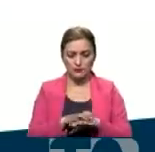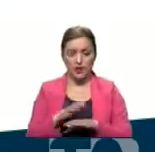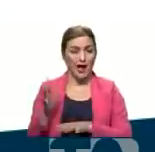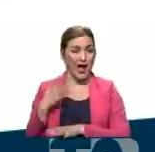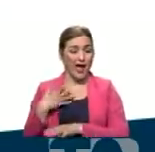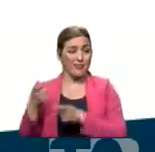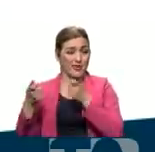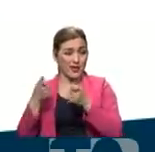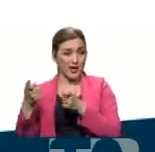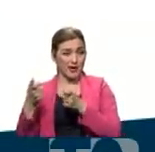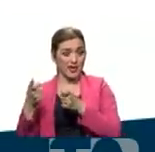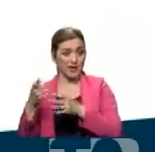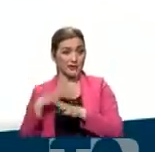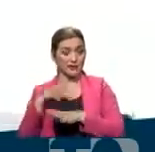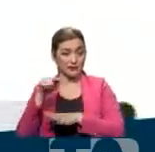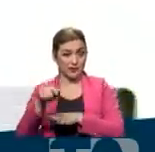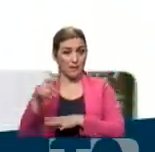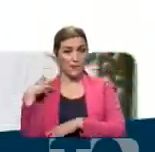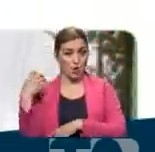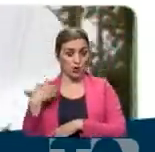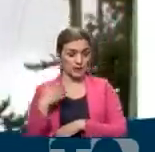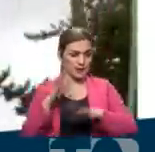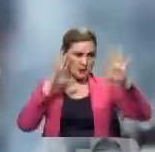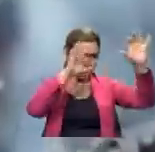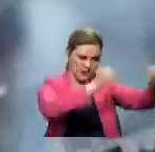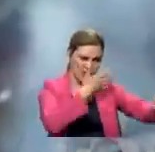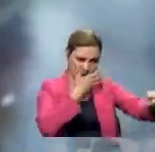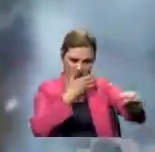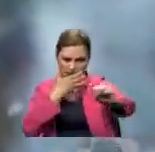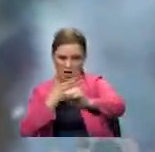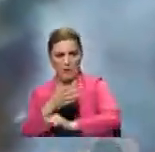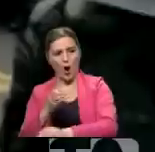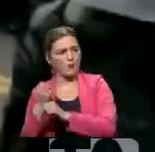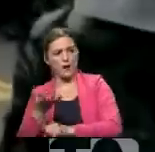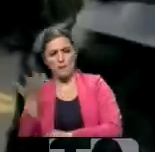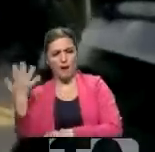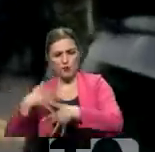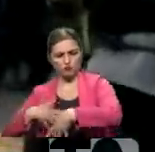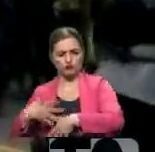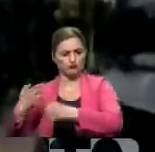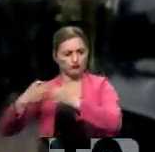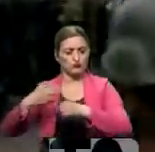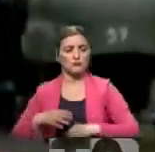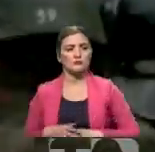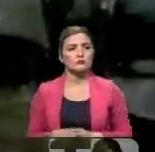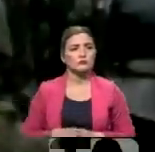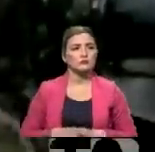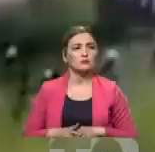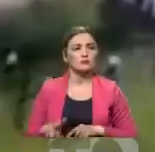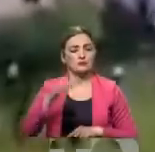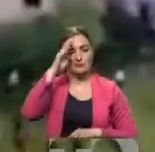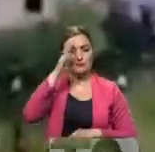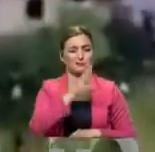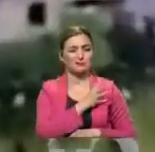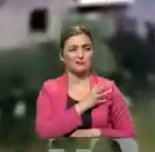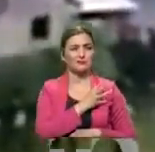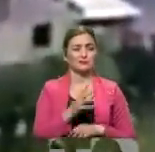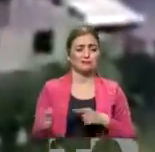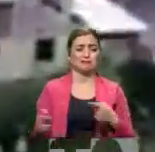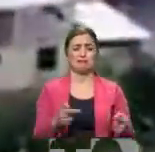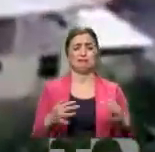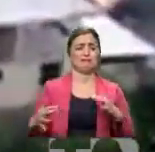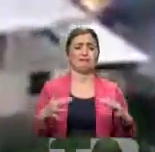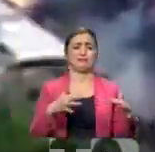protesta, forzándolos a salir al paro amenazados. En zonas donde las fuerzas públicas intentaron mantener el orden, se asemejaba a